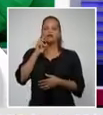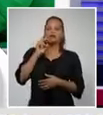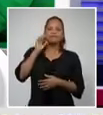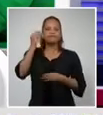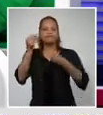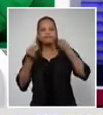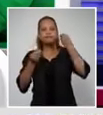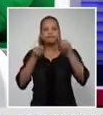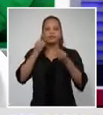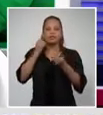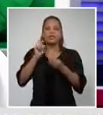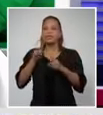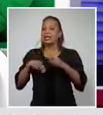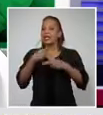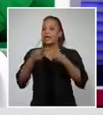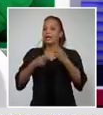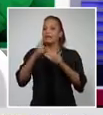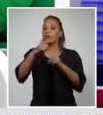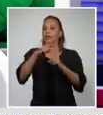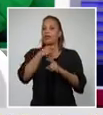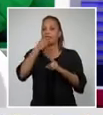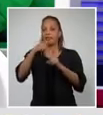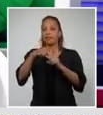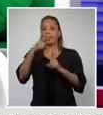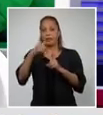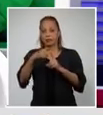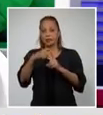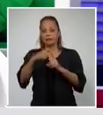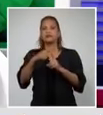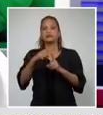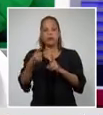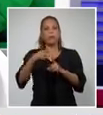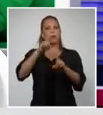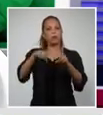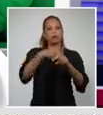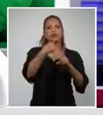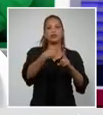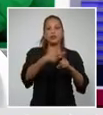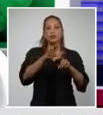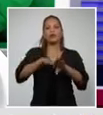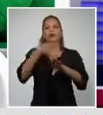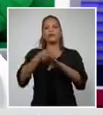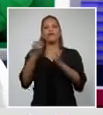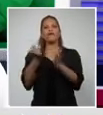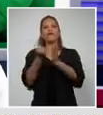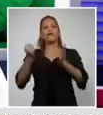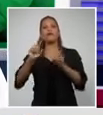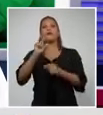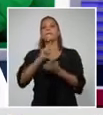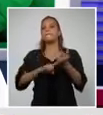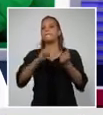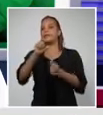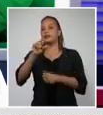el test de antígenos, resultó positivo, se confirmó por el PCR y